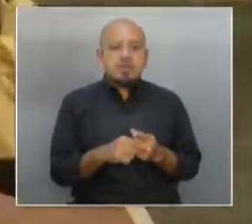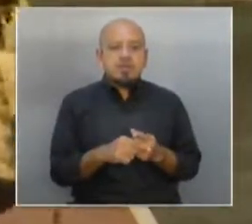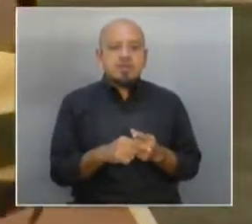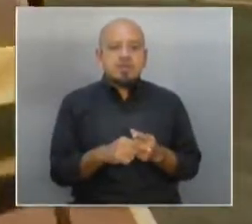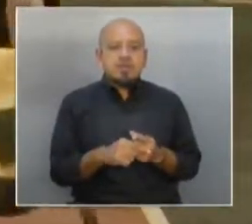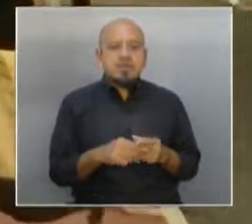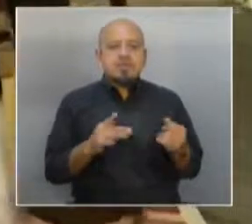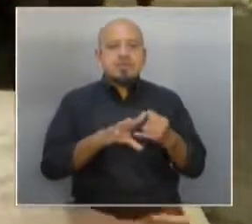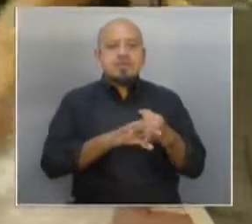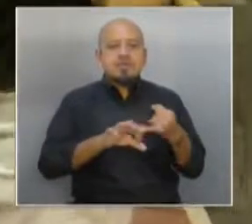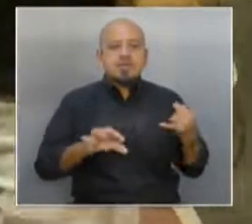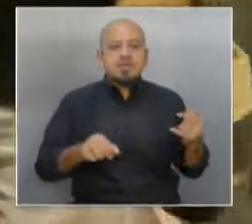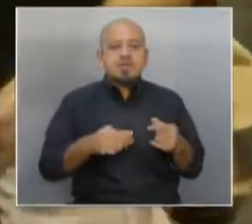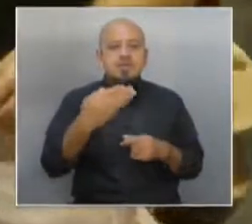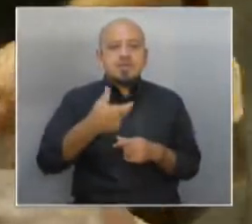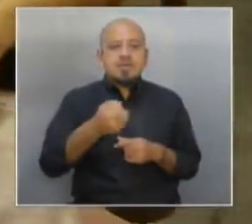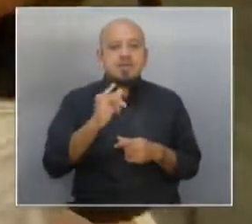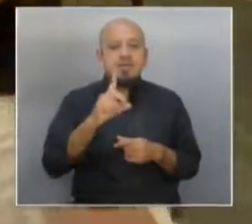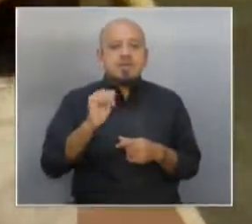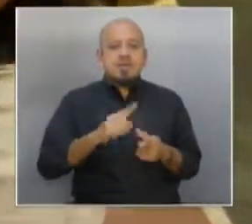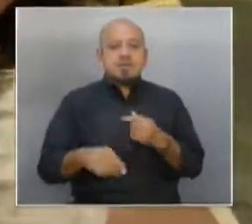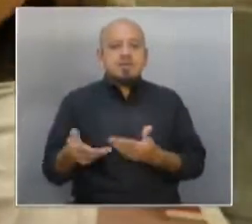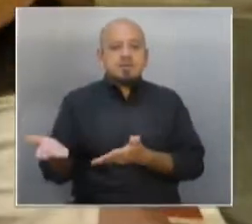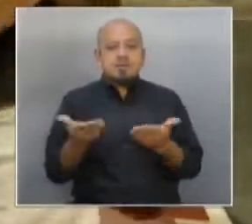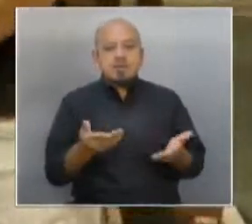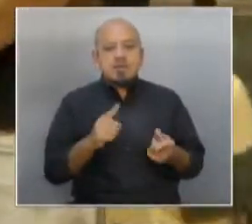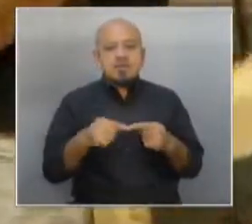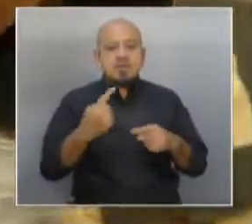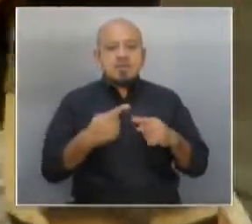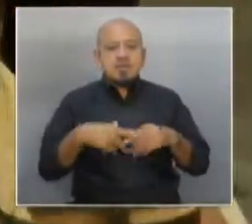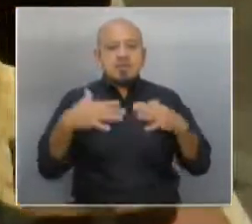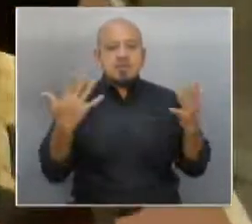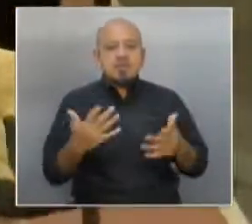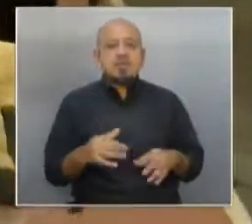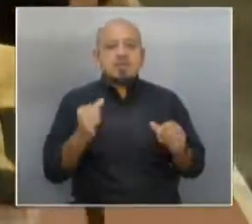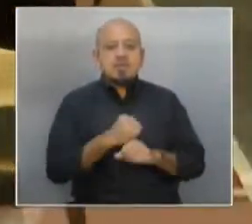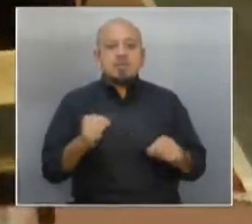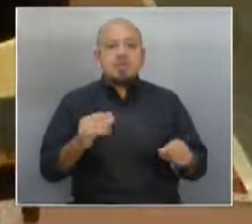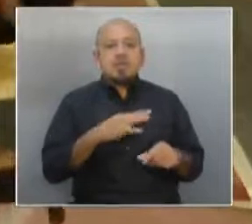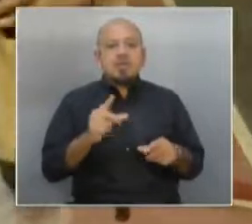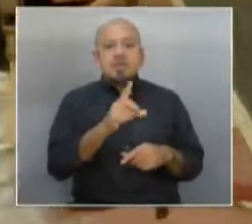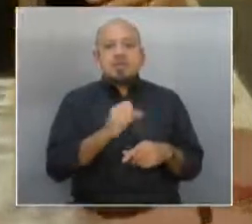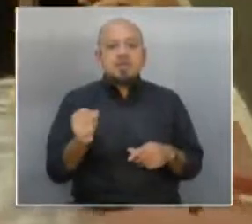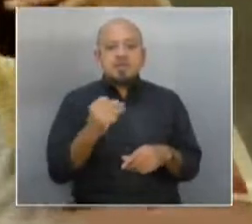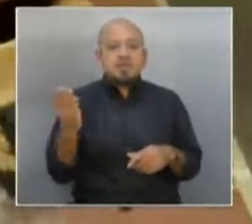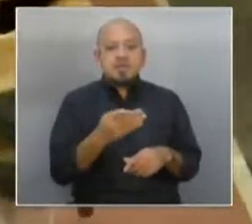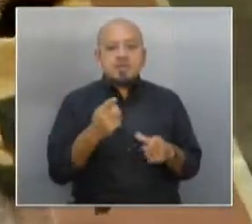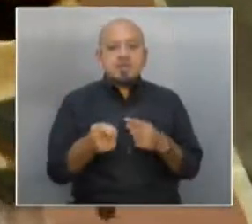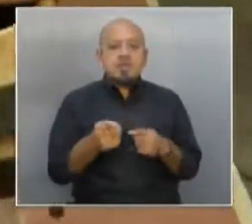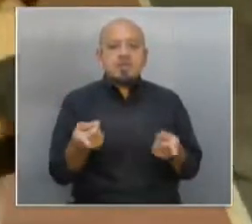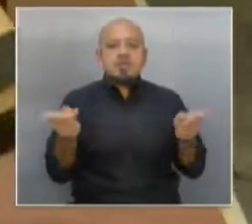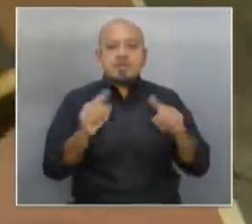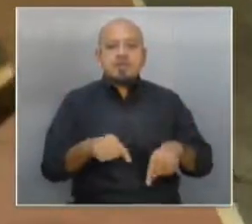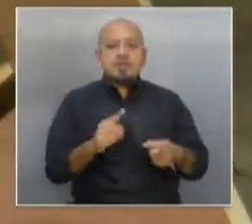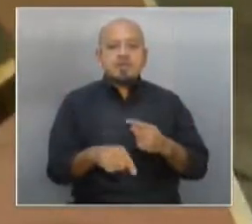el choribaile? Confirmado choribaile. Así que están todos invitados. Ya no es una fiesta clandestina, pues ya se puede, hay aforo del 100%. Así que vénganse en